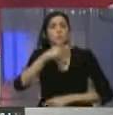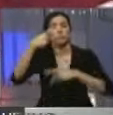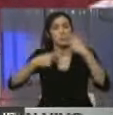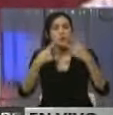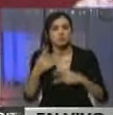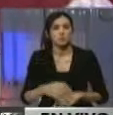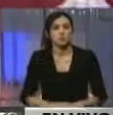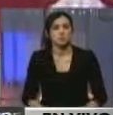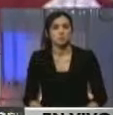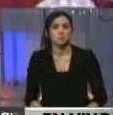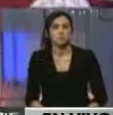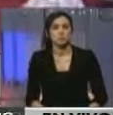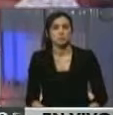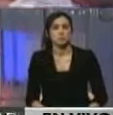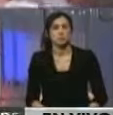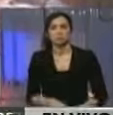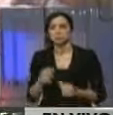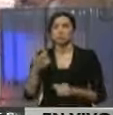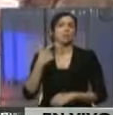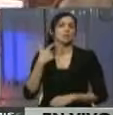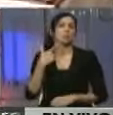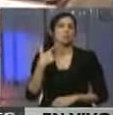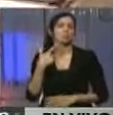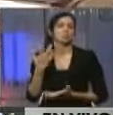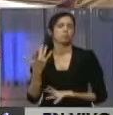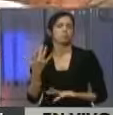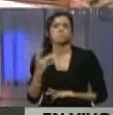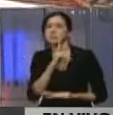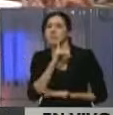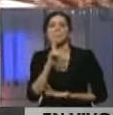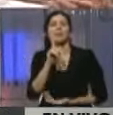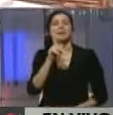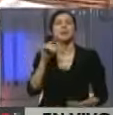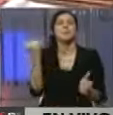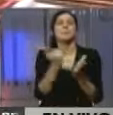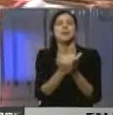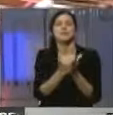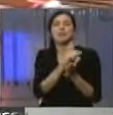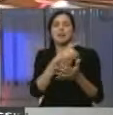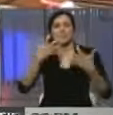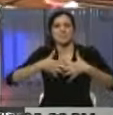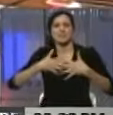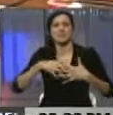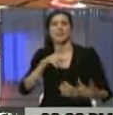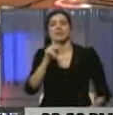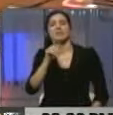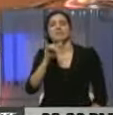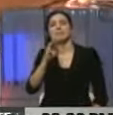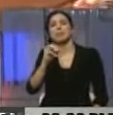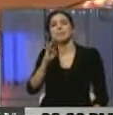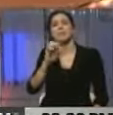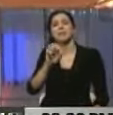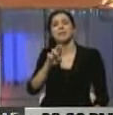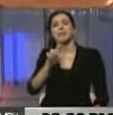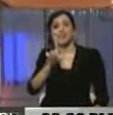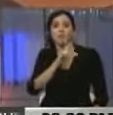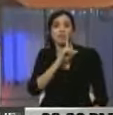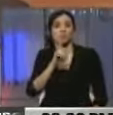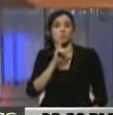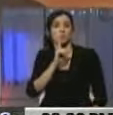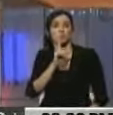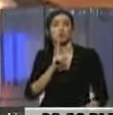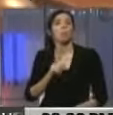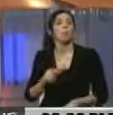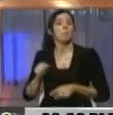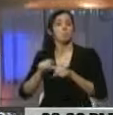político. La antigua llamada Kimberly, recuperada constitucional y legalmente por